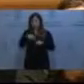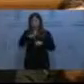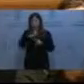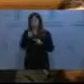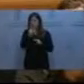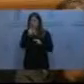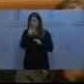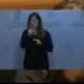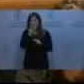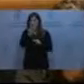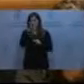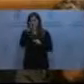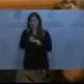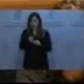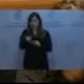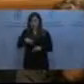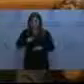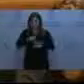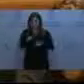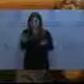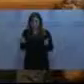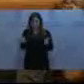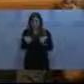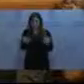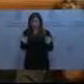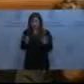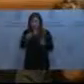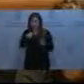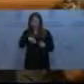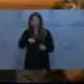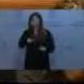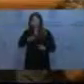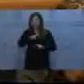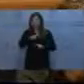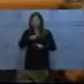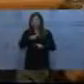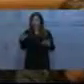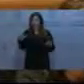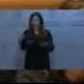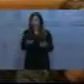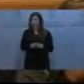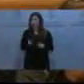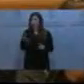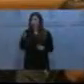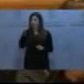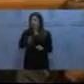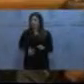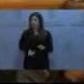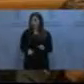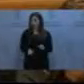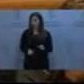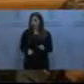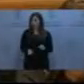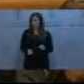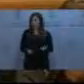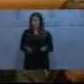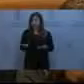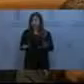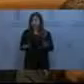Y, por supuesto, no hemos tenido contestación. Nos solicitamos por urgencia y, como siempre, no se nos ha